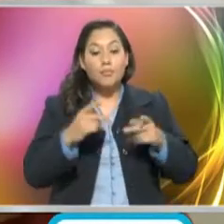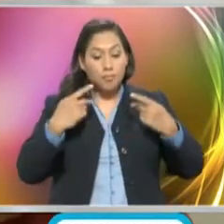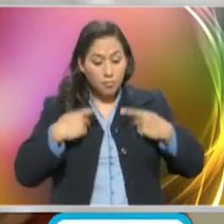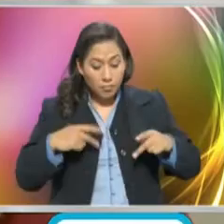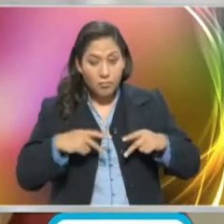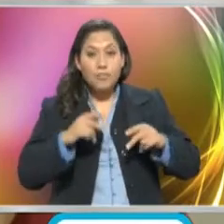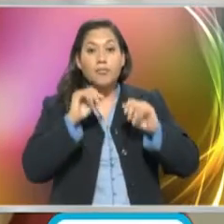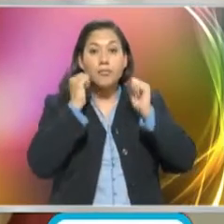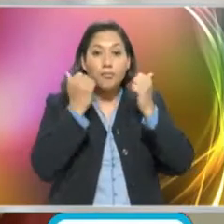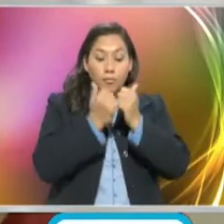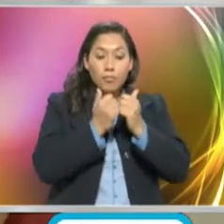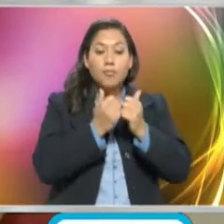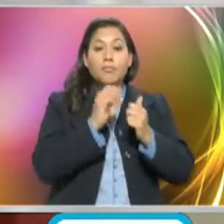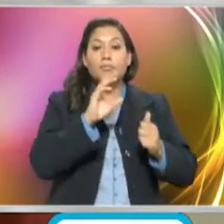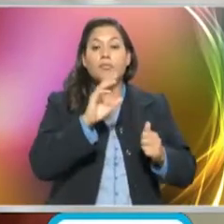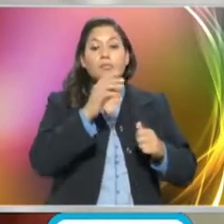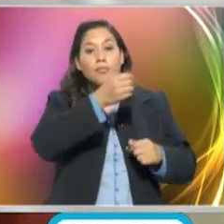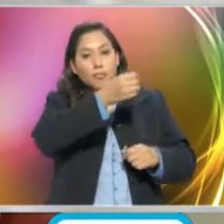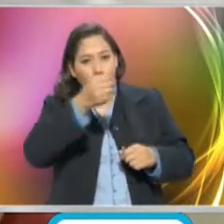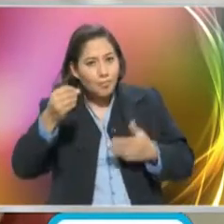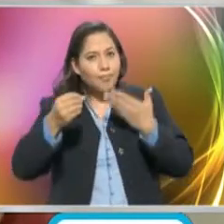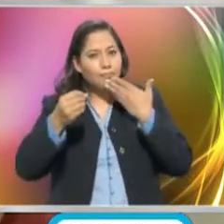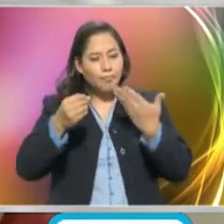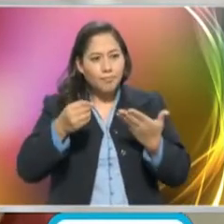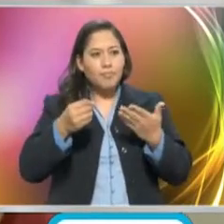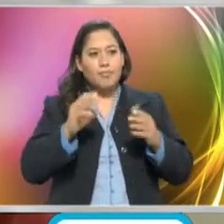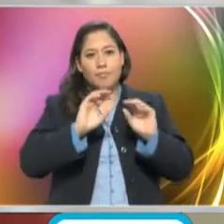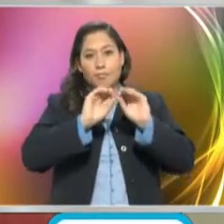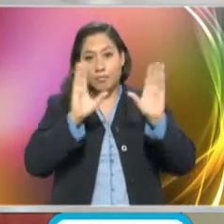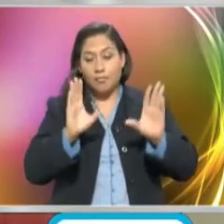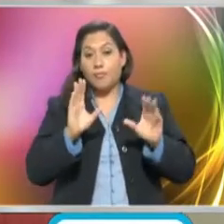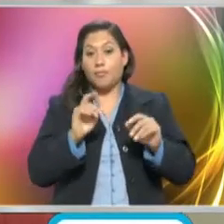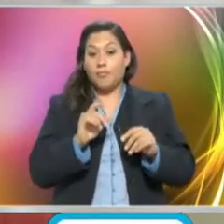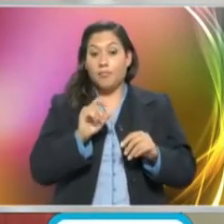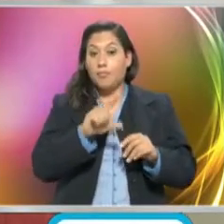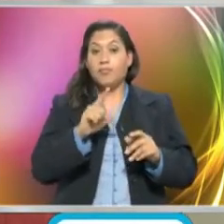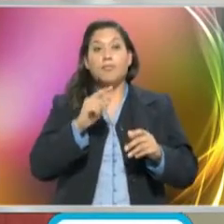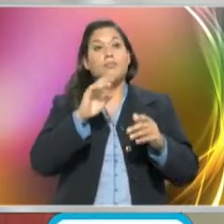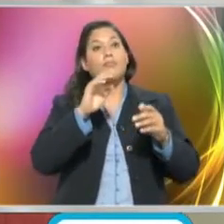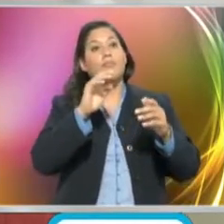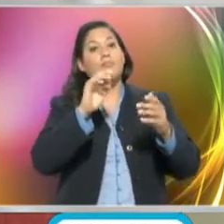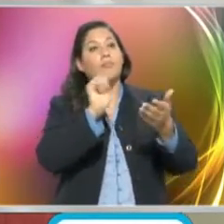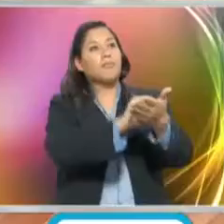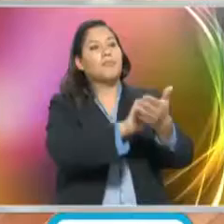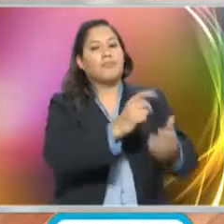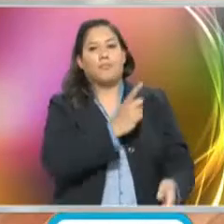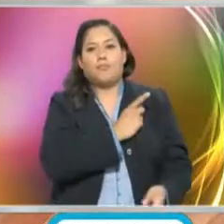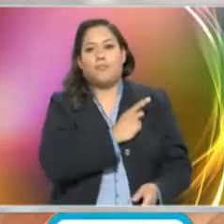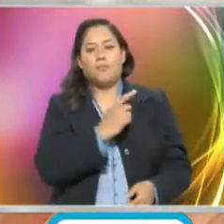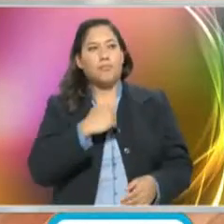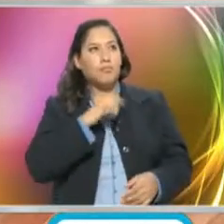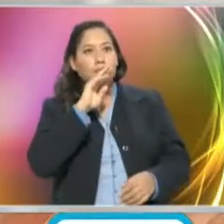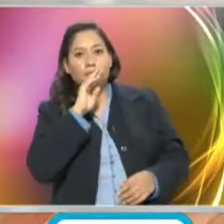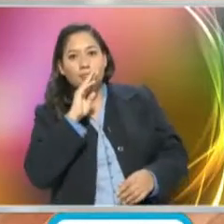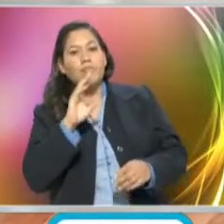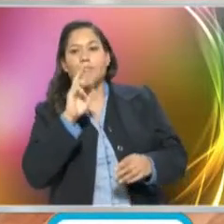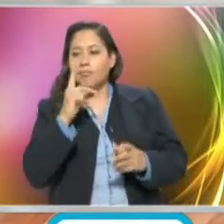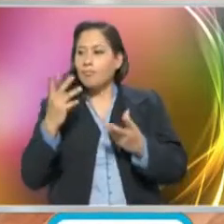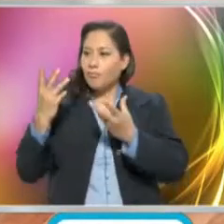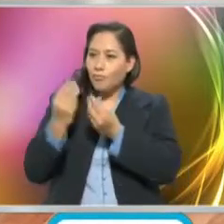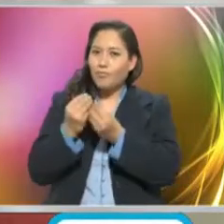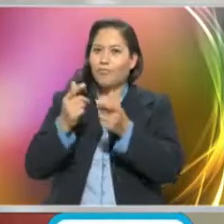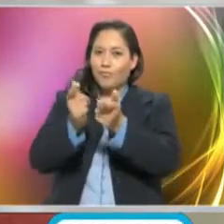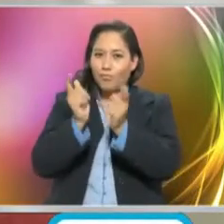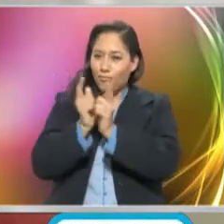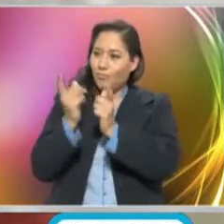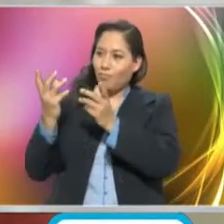civil organizada. Claro. Entonces, obviamente, no es lo mismo llegar a tocar una puerta sola, tú como mamá, que llegar en grupo, ¿no?